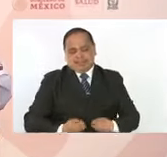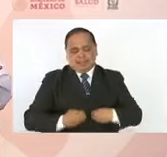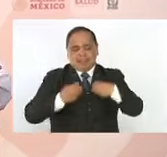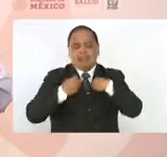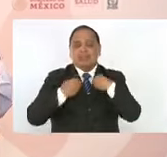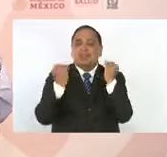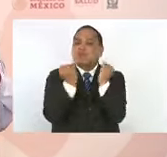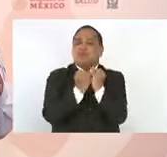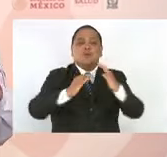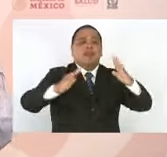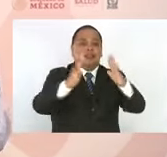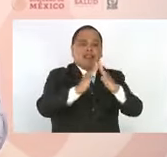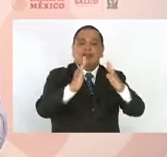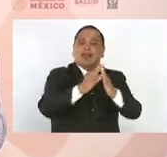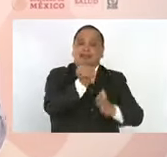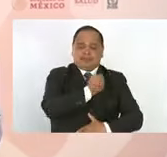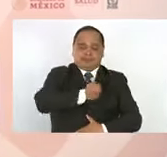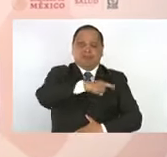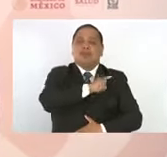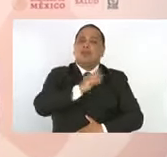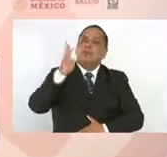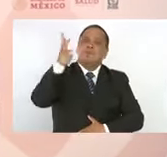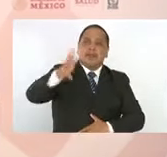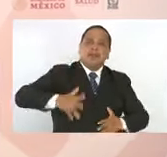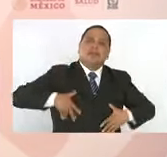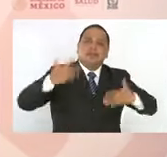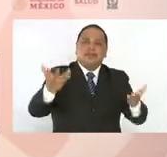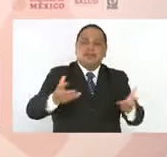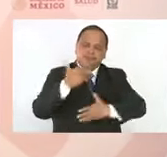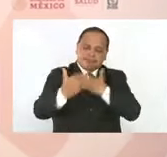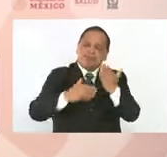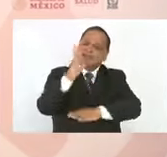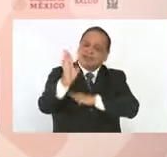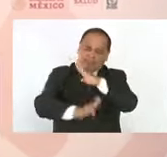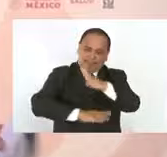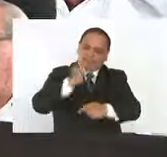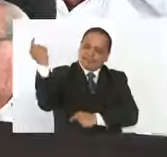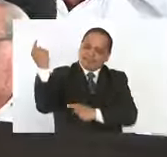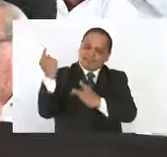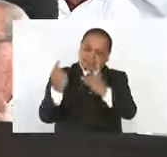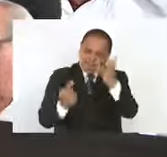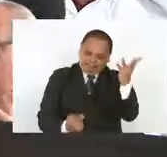casa también para la salud, la esperanza y el porvenir. Muchas gracias y muy buenas tardes.